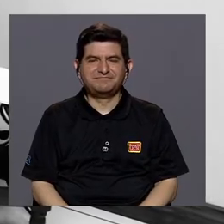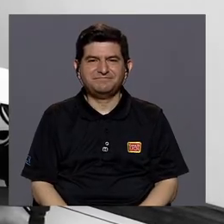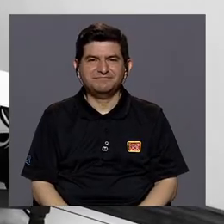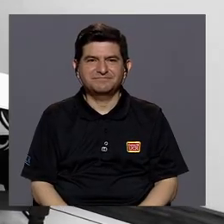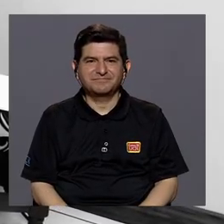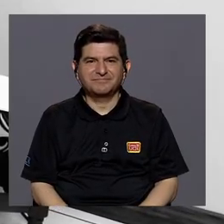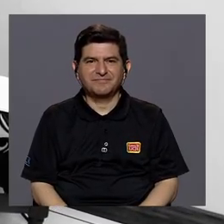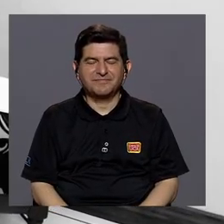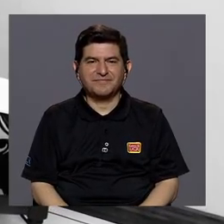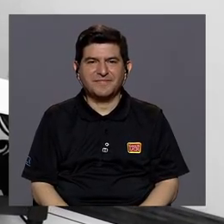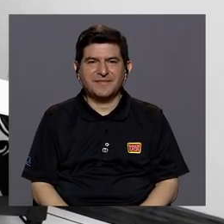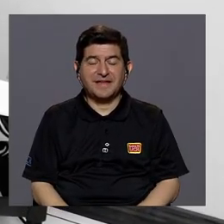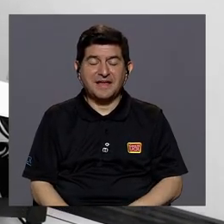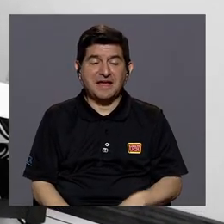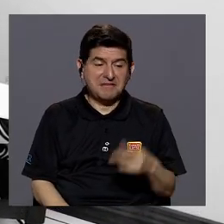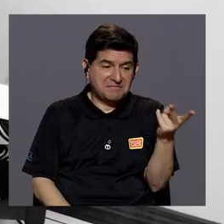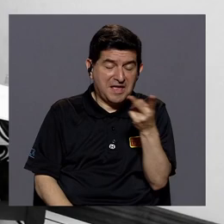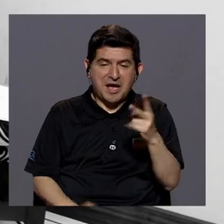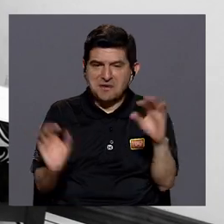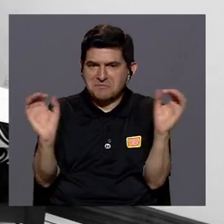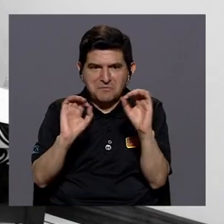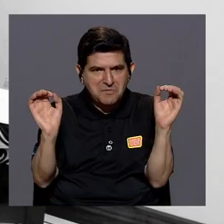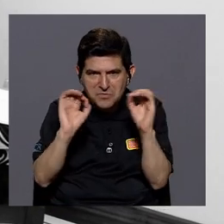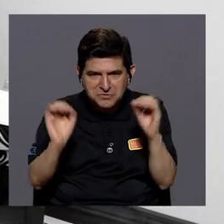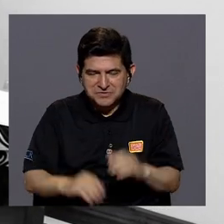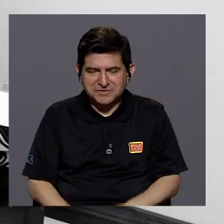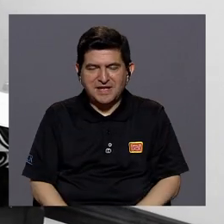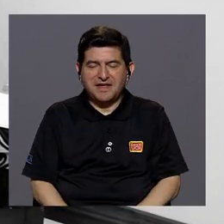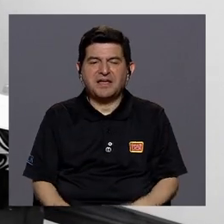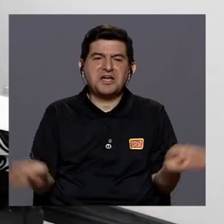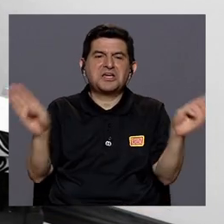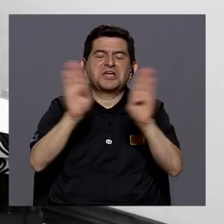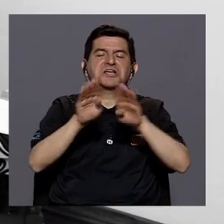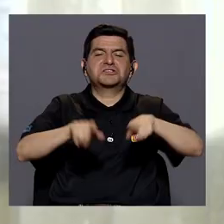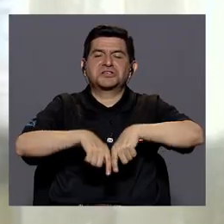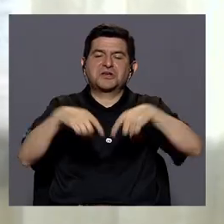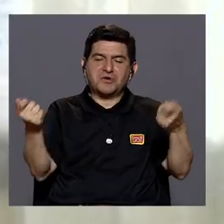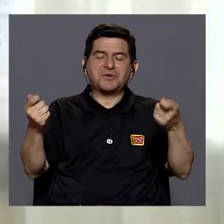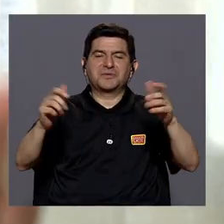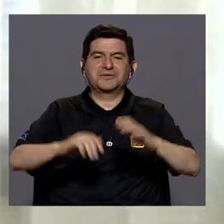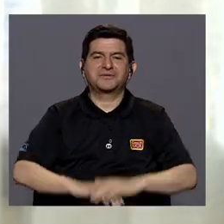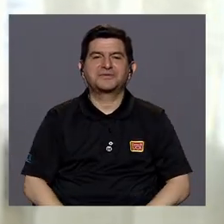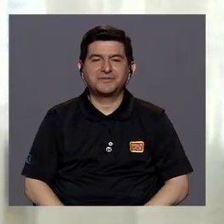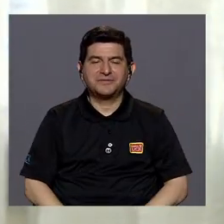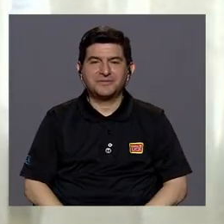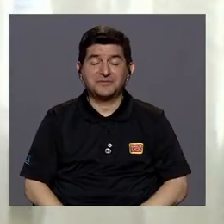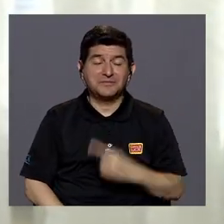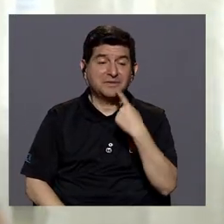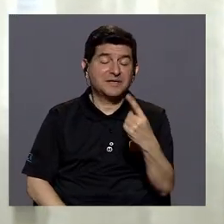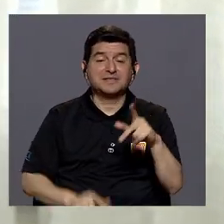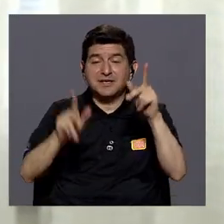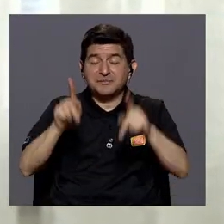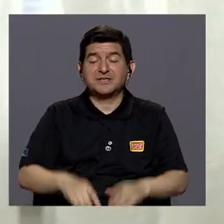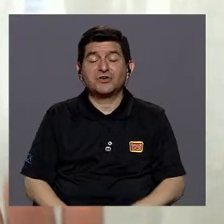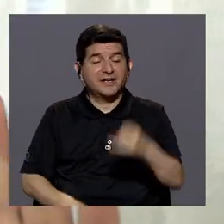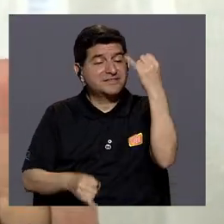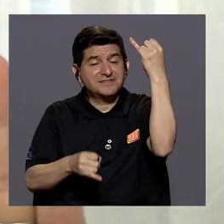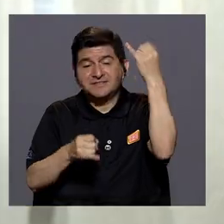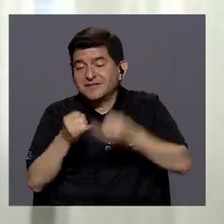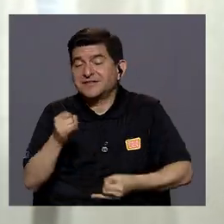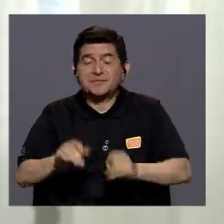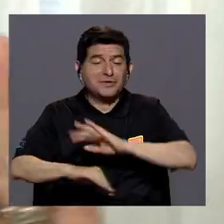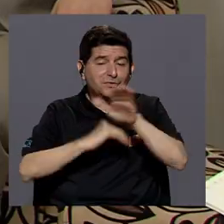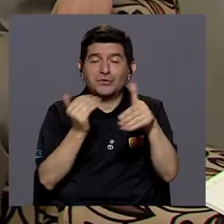ni uno ni otro puso nada, se cerró el periódico. Un día dijeron, bueno, muchachos, hasta aquí llegó esto